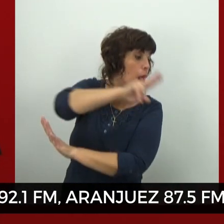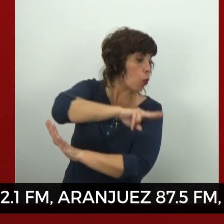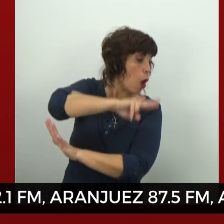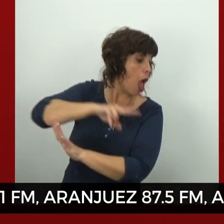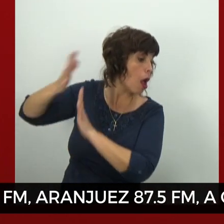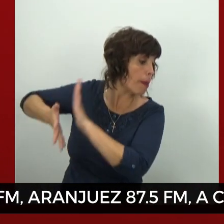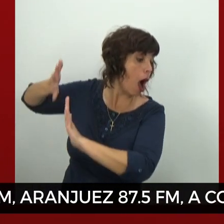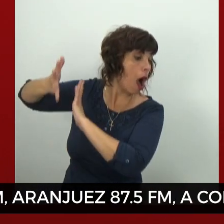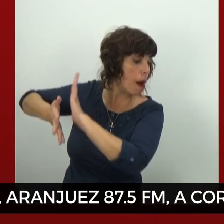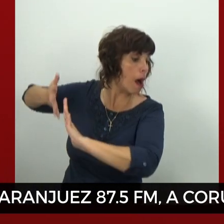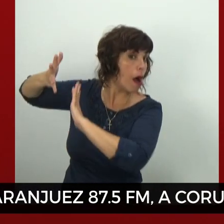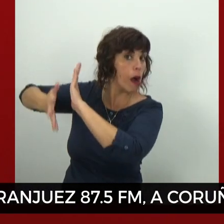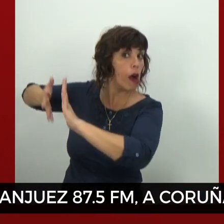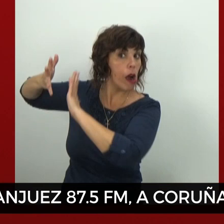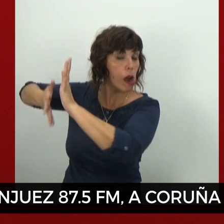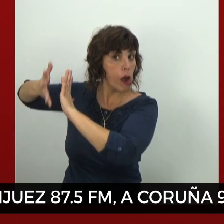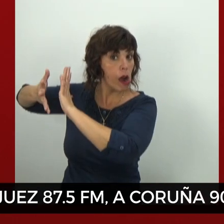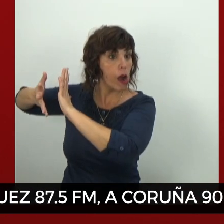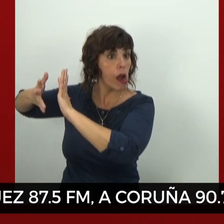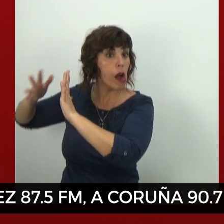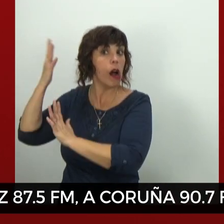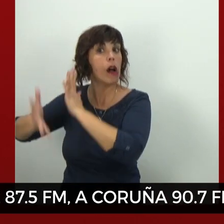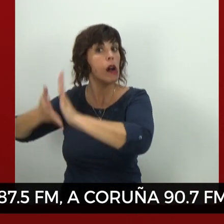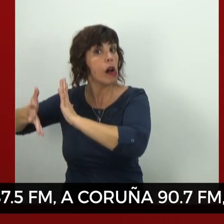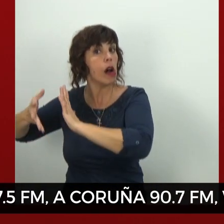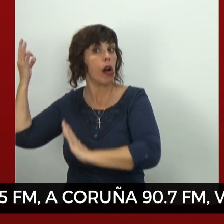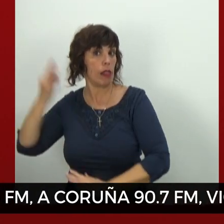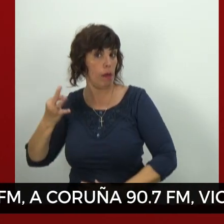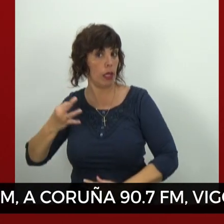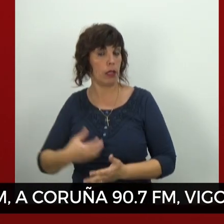La fe viene por el huir. Romanos 10, 17.